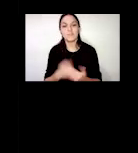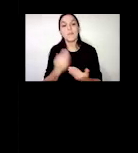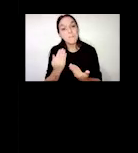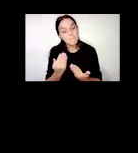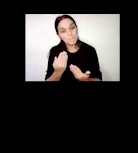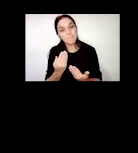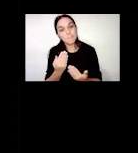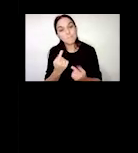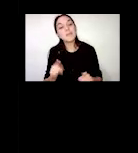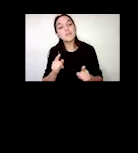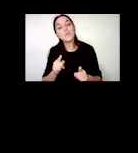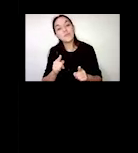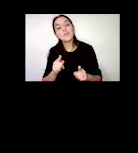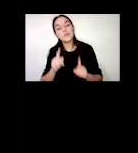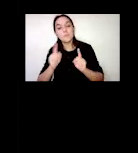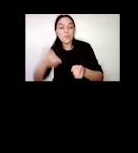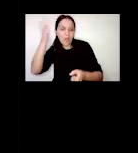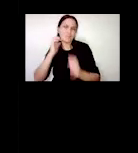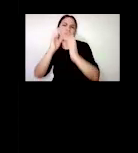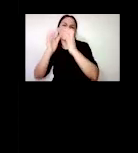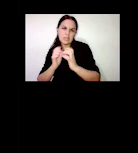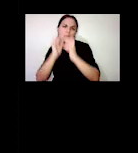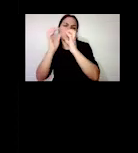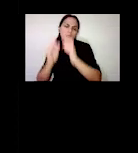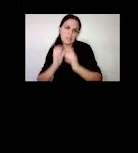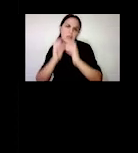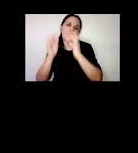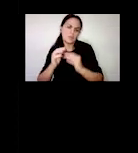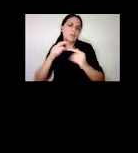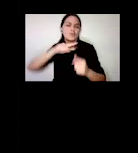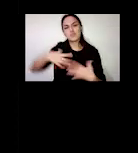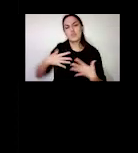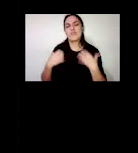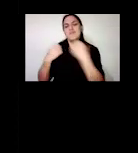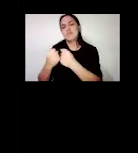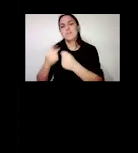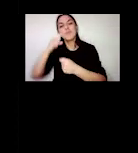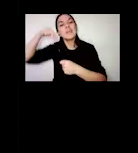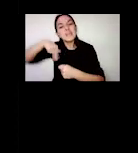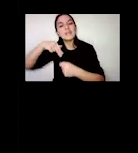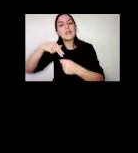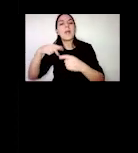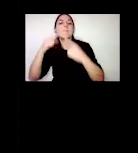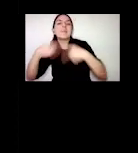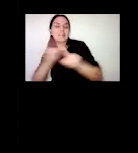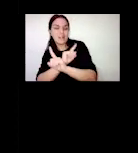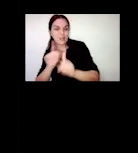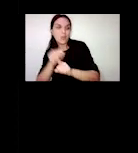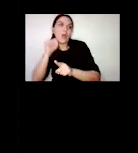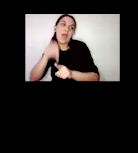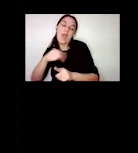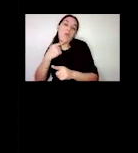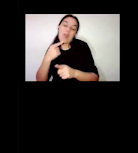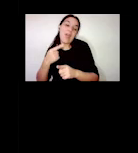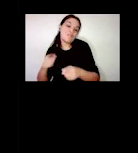al final todo eso que discutíamos y lo que defendíamos la postura de no son inmateriales, terminaron siendo que no eran